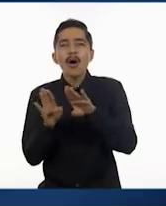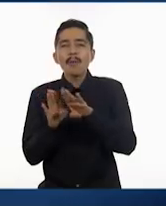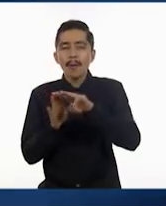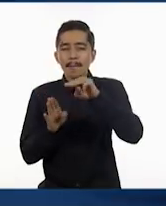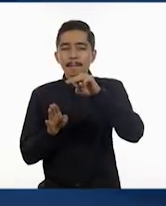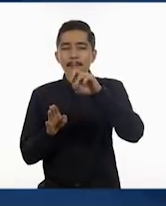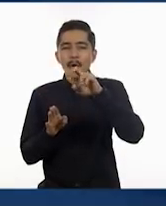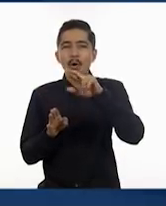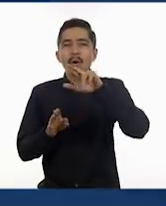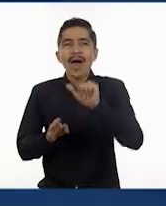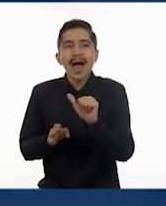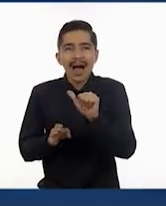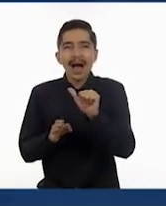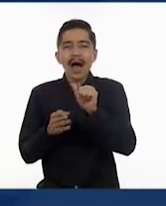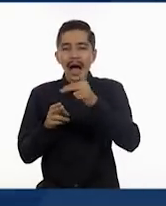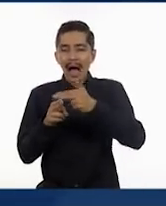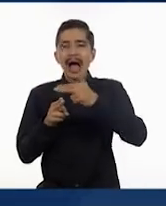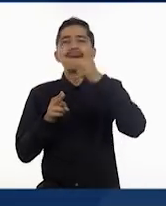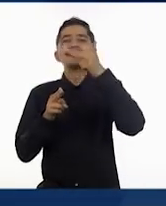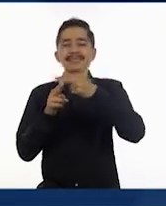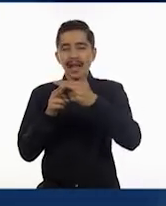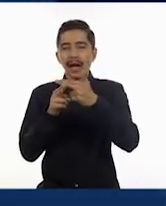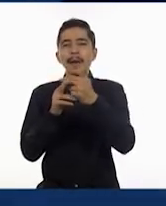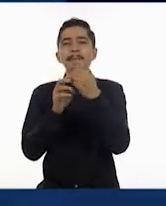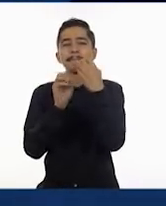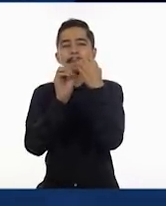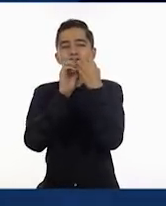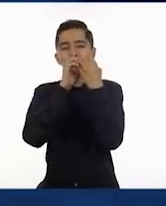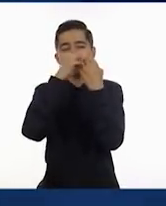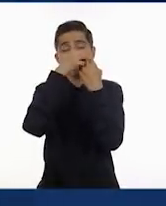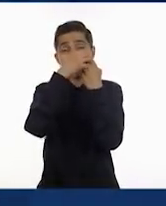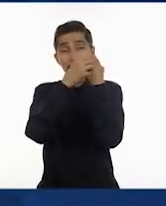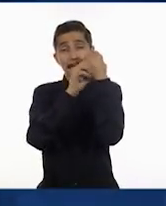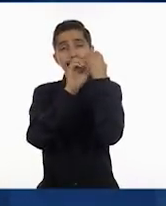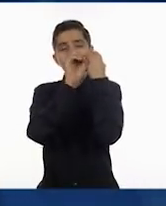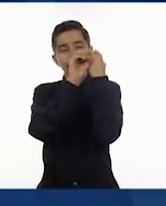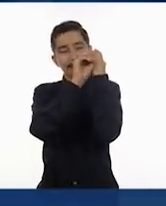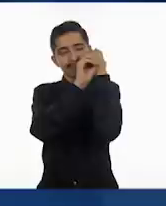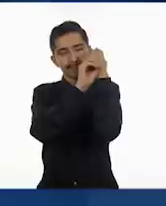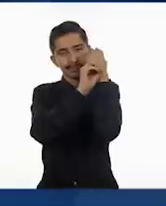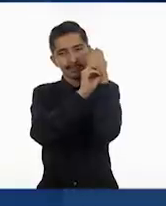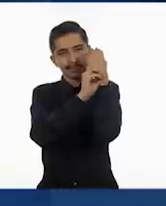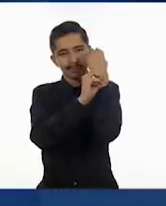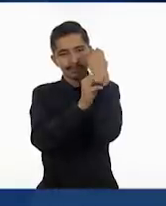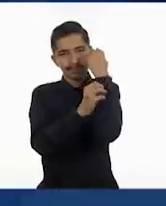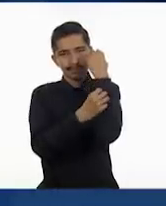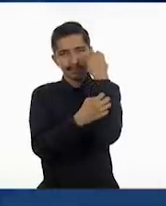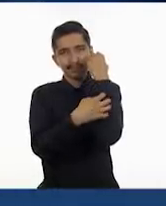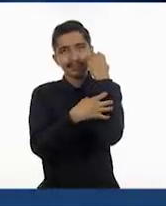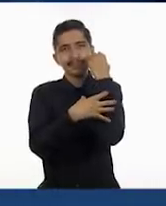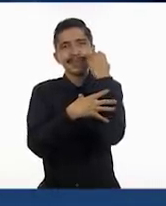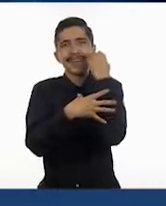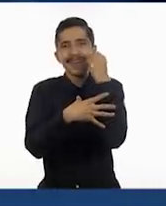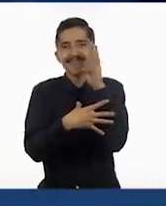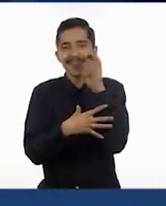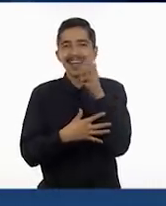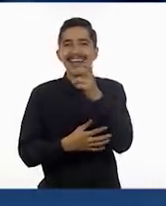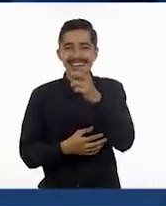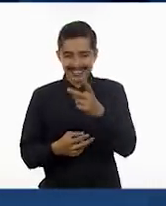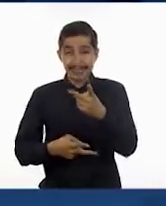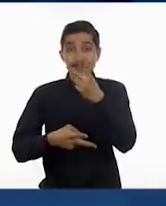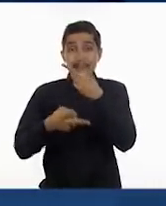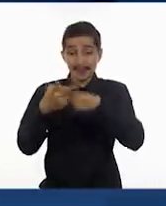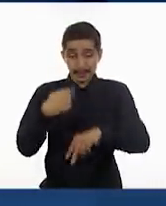que bajará hasta anidarse en la matriz. La trompa de falopio tiene en su interior